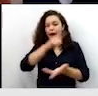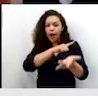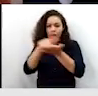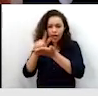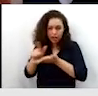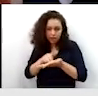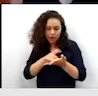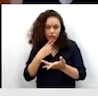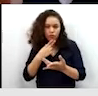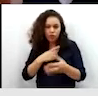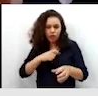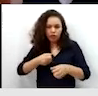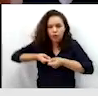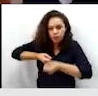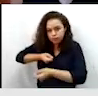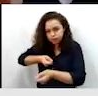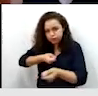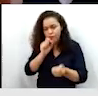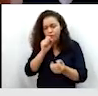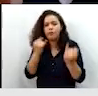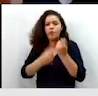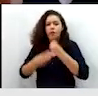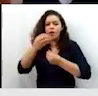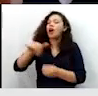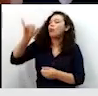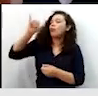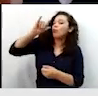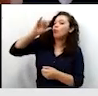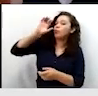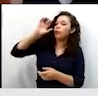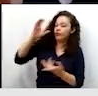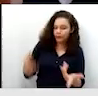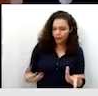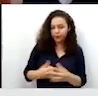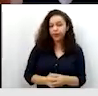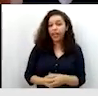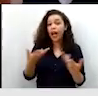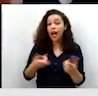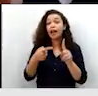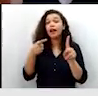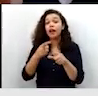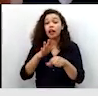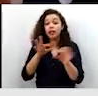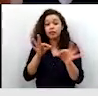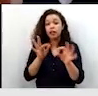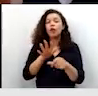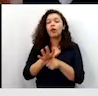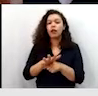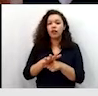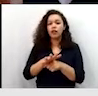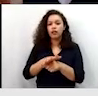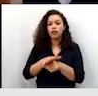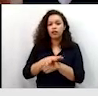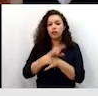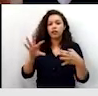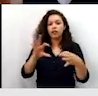limpieza, y también el agua de consumo humano. El objetivo específico, pues coadyuvar la presencia de